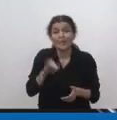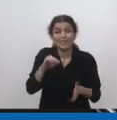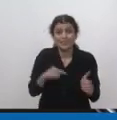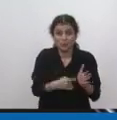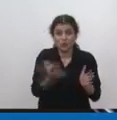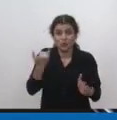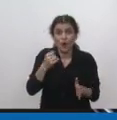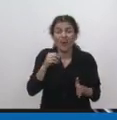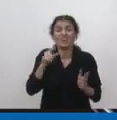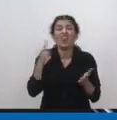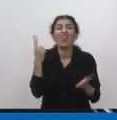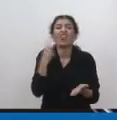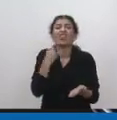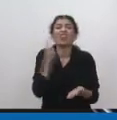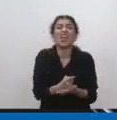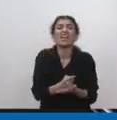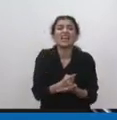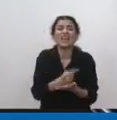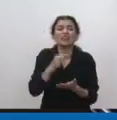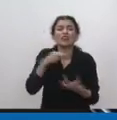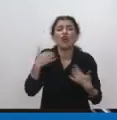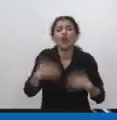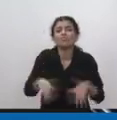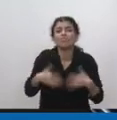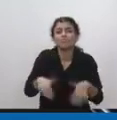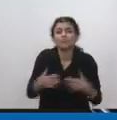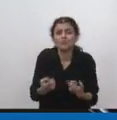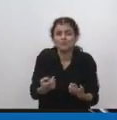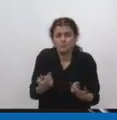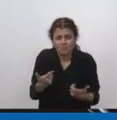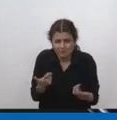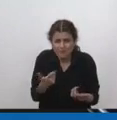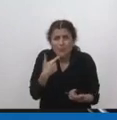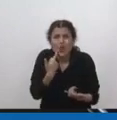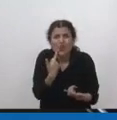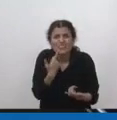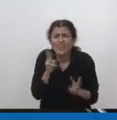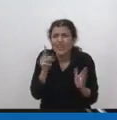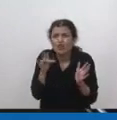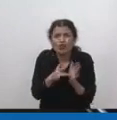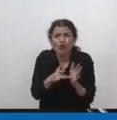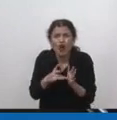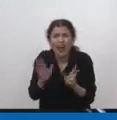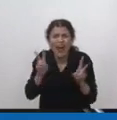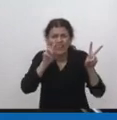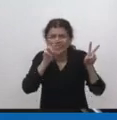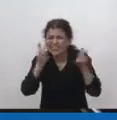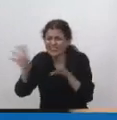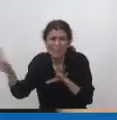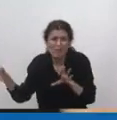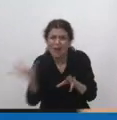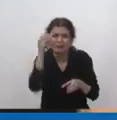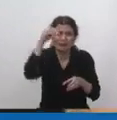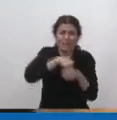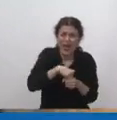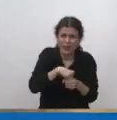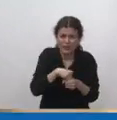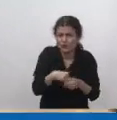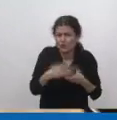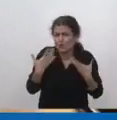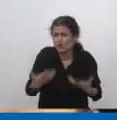de urgencia que abarca absolutamente la mayoría de las